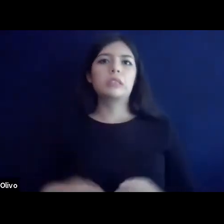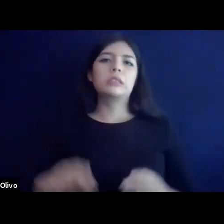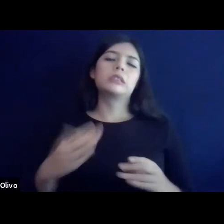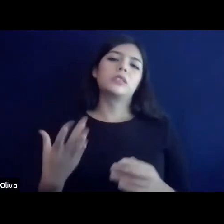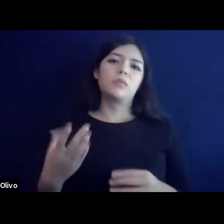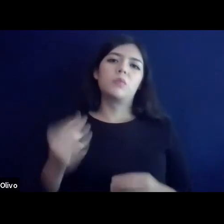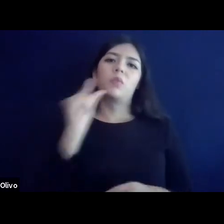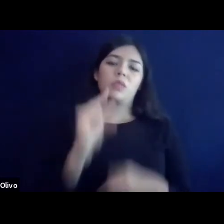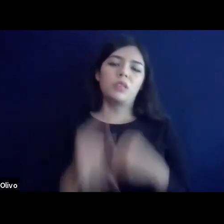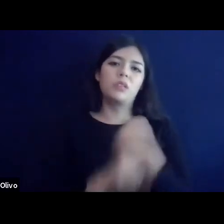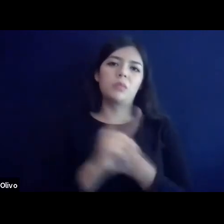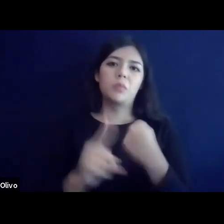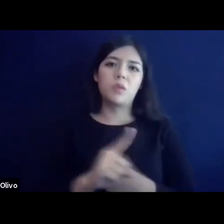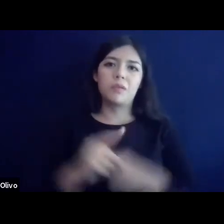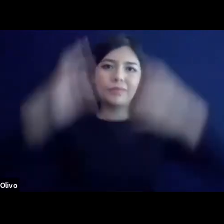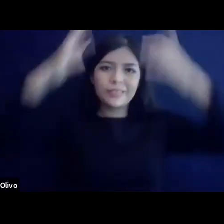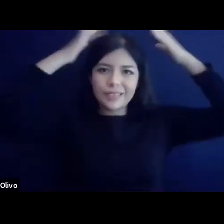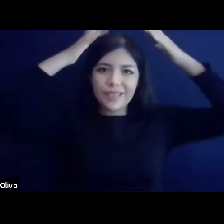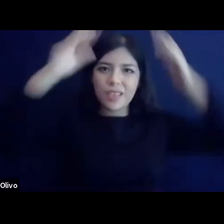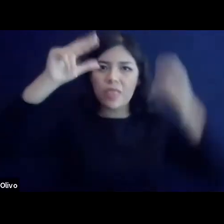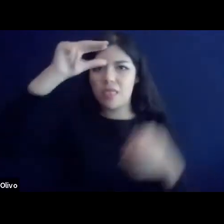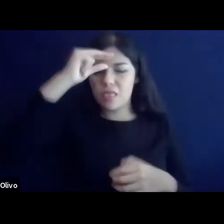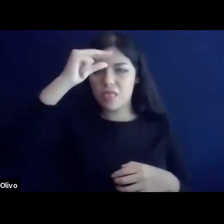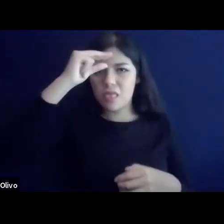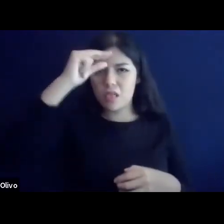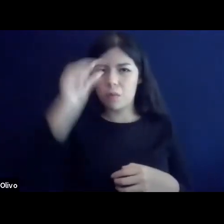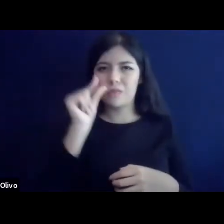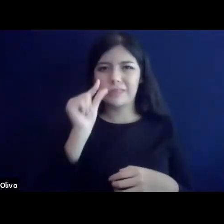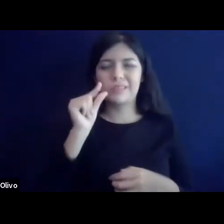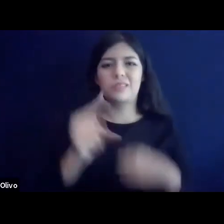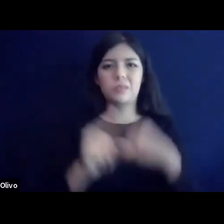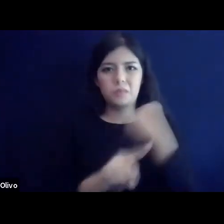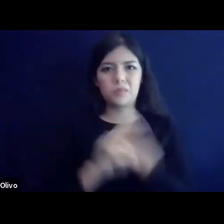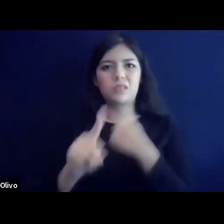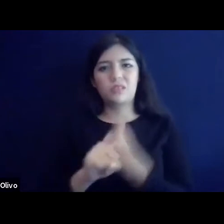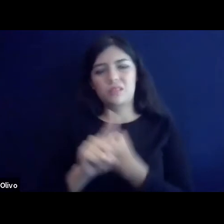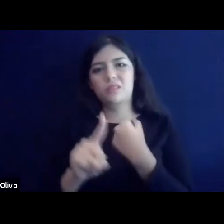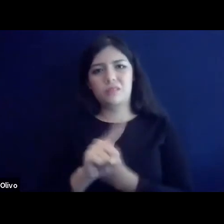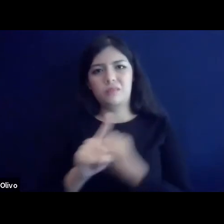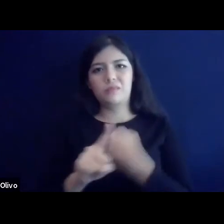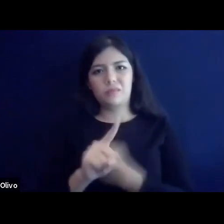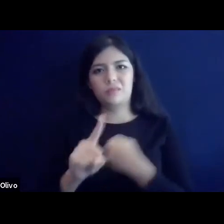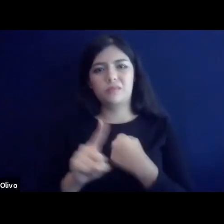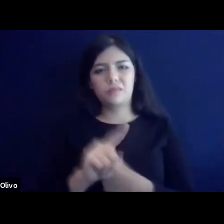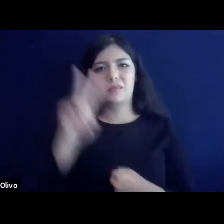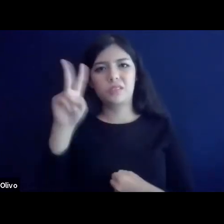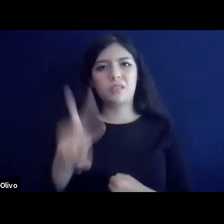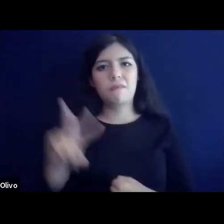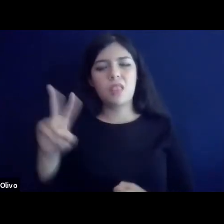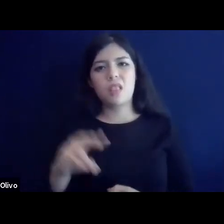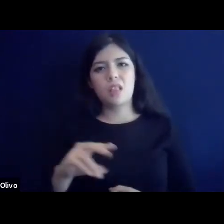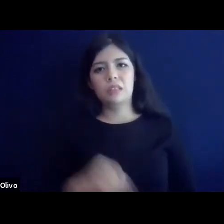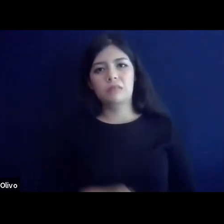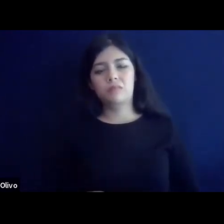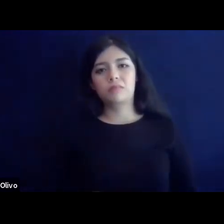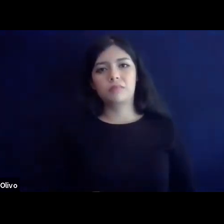discapacidad neurológica y se iba a enfrentar a todo eso que ocasiona tener